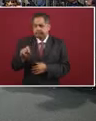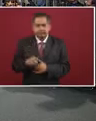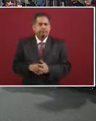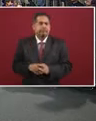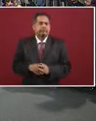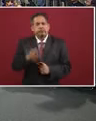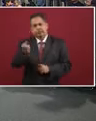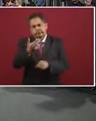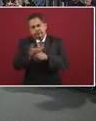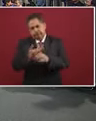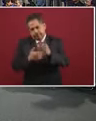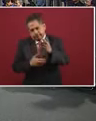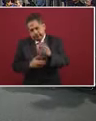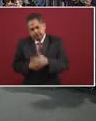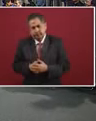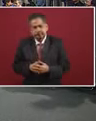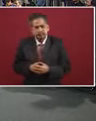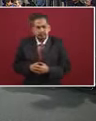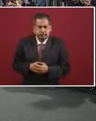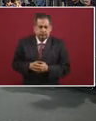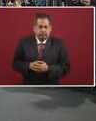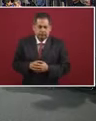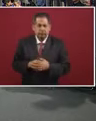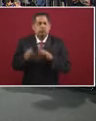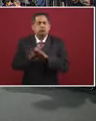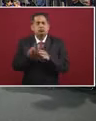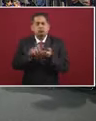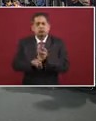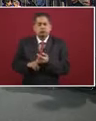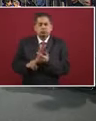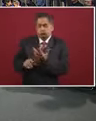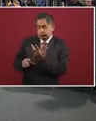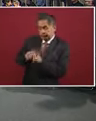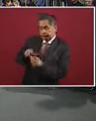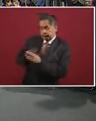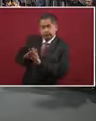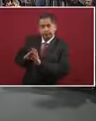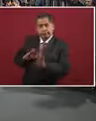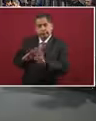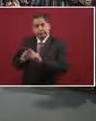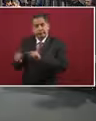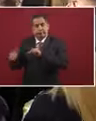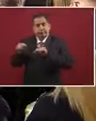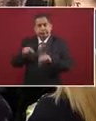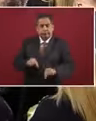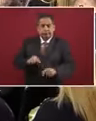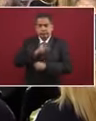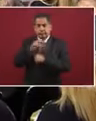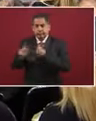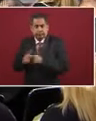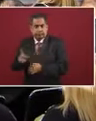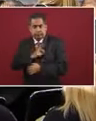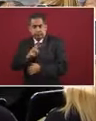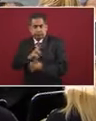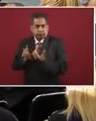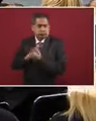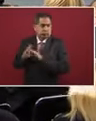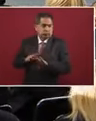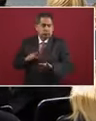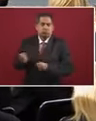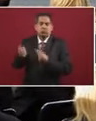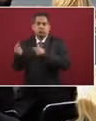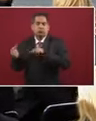Secretario, esta cuestión de los menores migrantes que atraviesan el país sin acompañantes, ¿se sabe exactamente cuántos